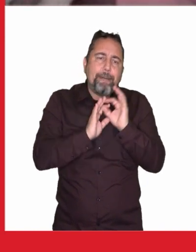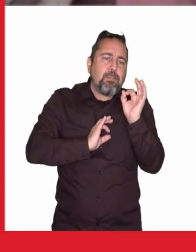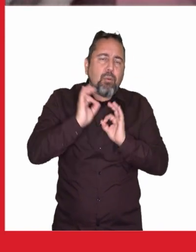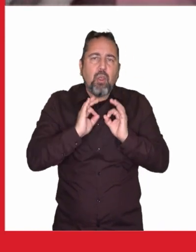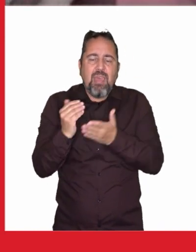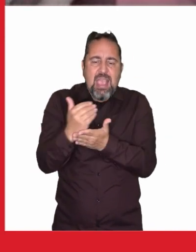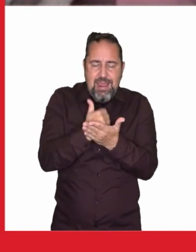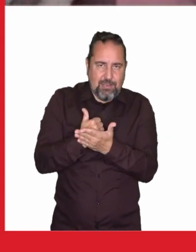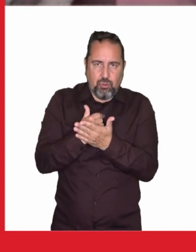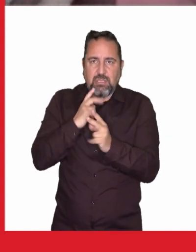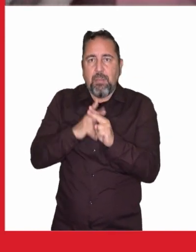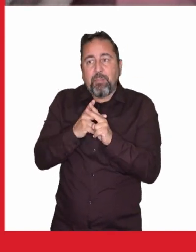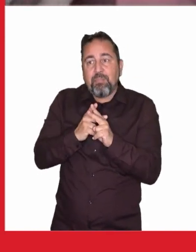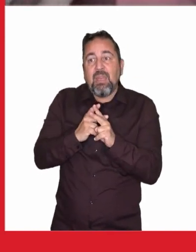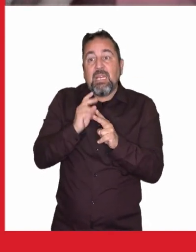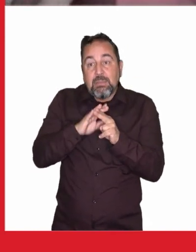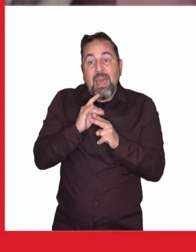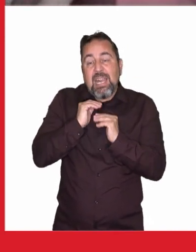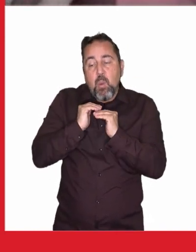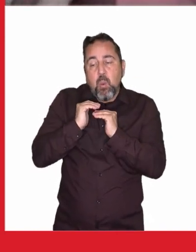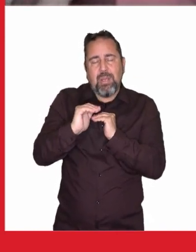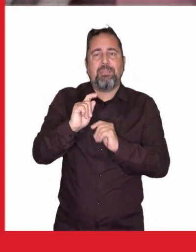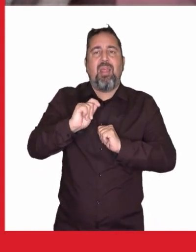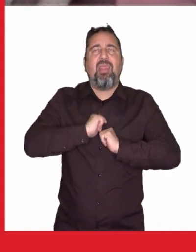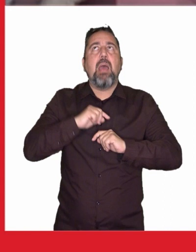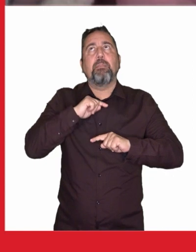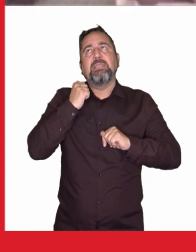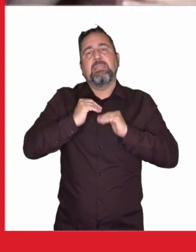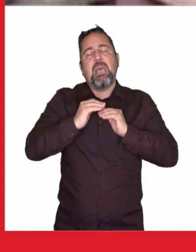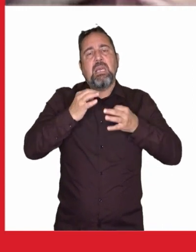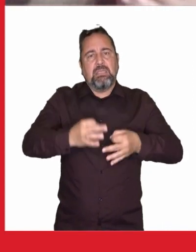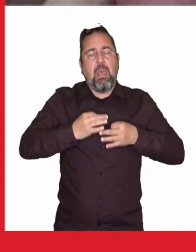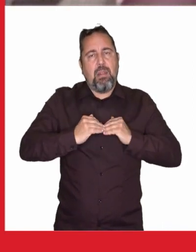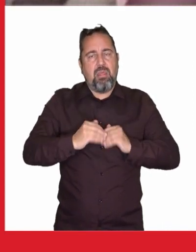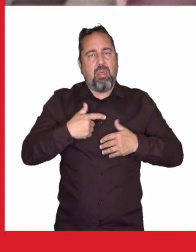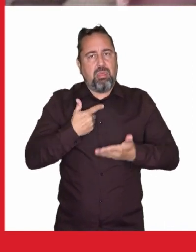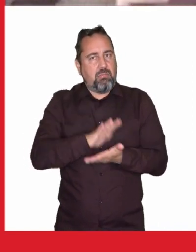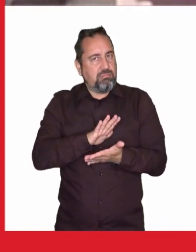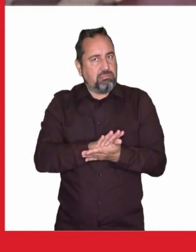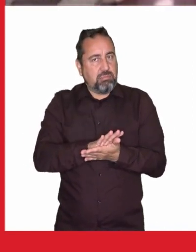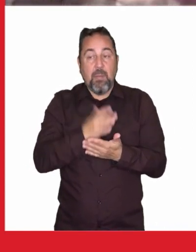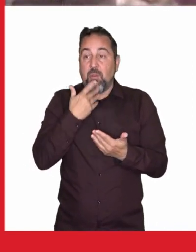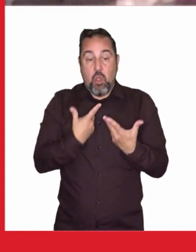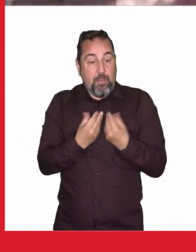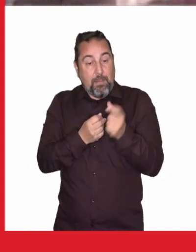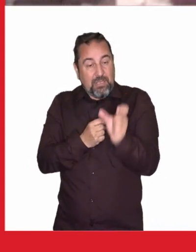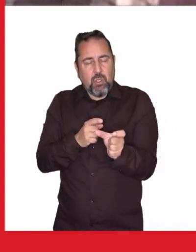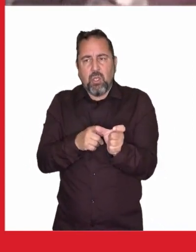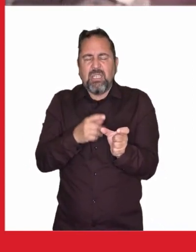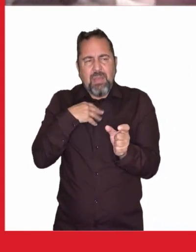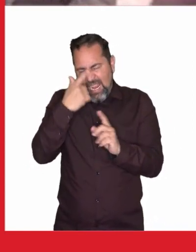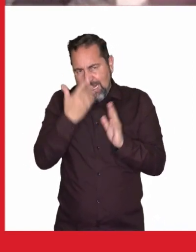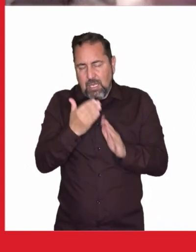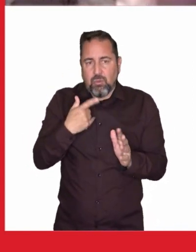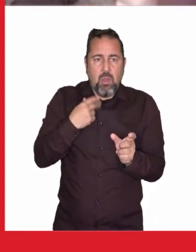es interesante que haya una cierta proporción de ingresos que sean recurrentes para que den como esa estabilidad. Yo en general,